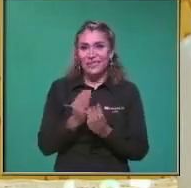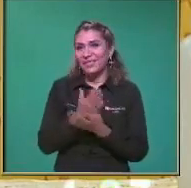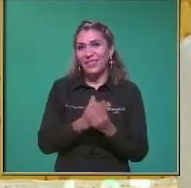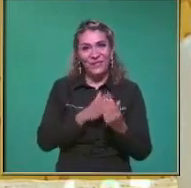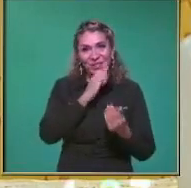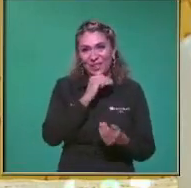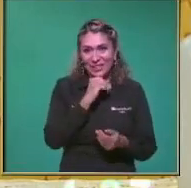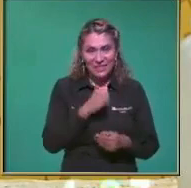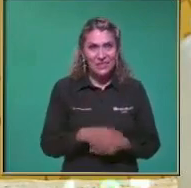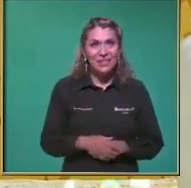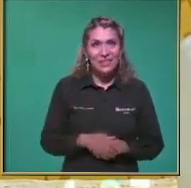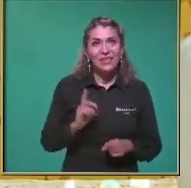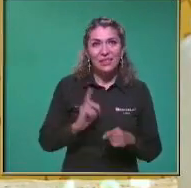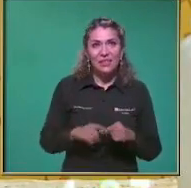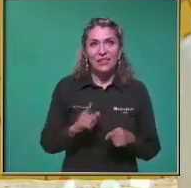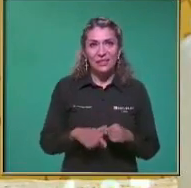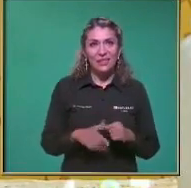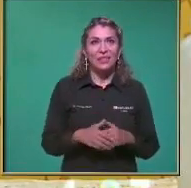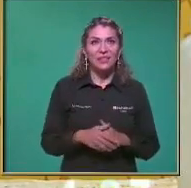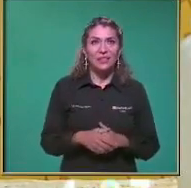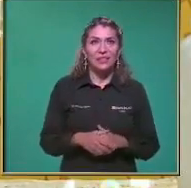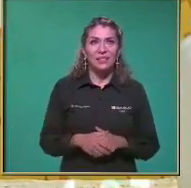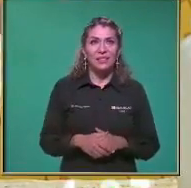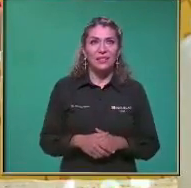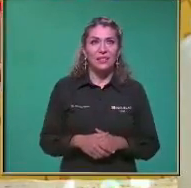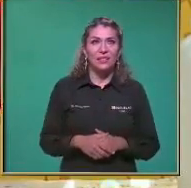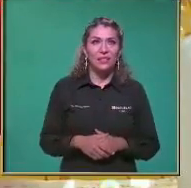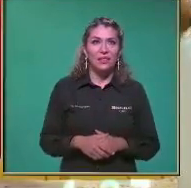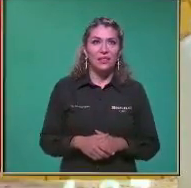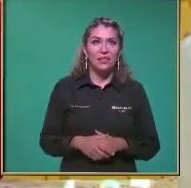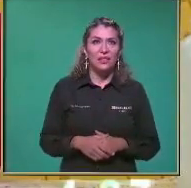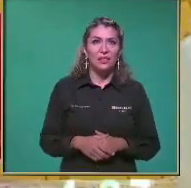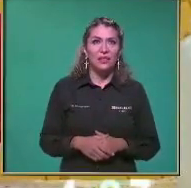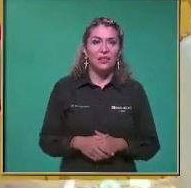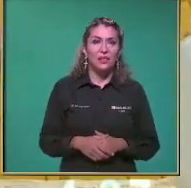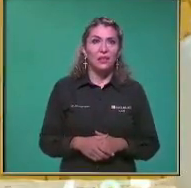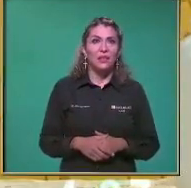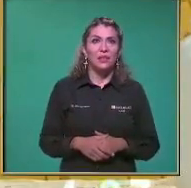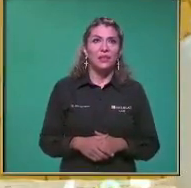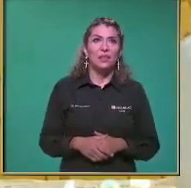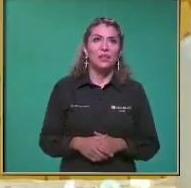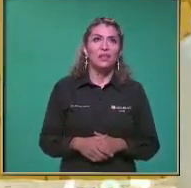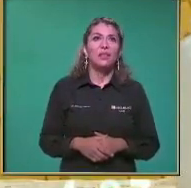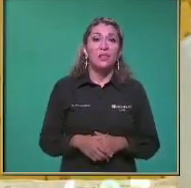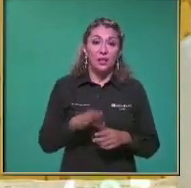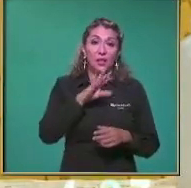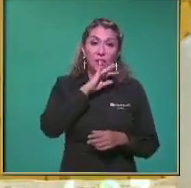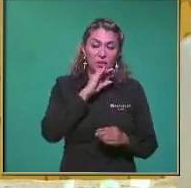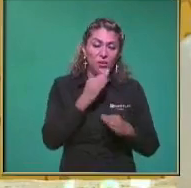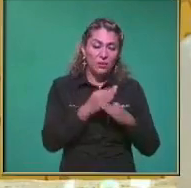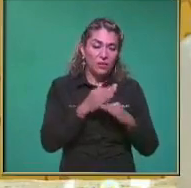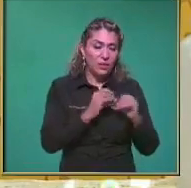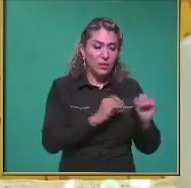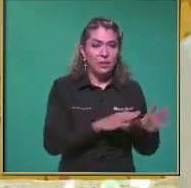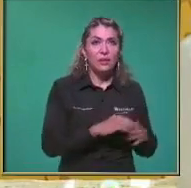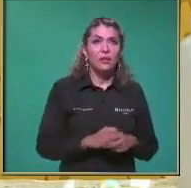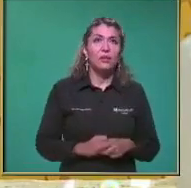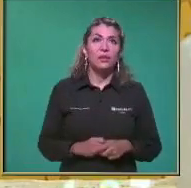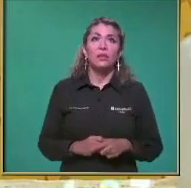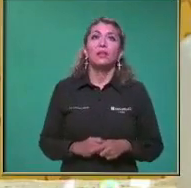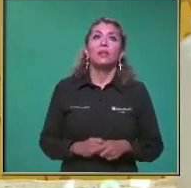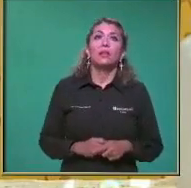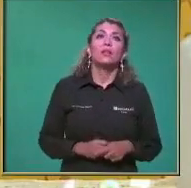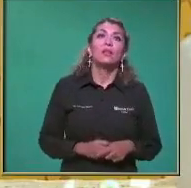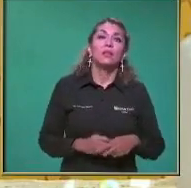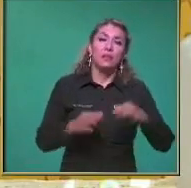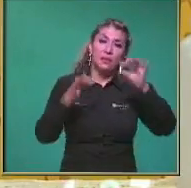Total, aquí tengo gel. Vamos a ver. Vamos a dejar los guantes por aquí. Ahorita los tiro por la basura. Es más fácil trabajar así. Ok.